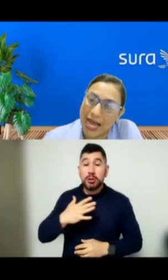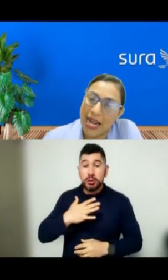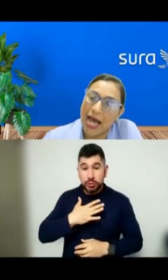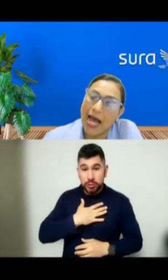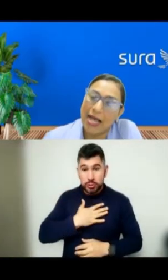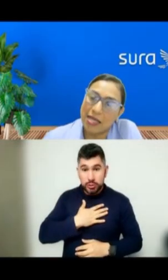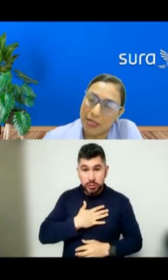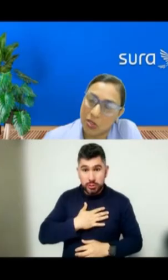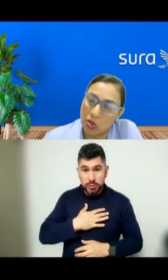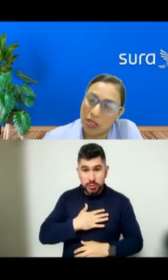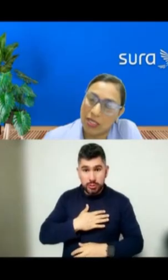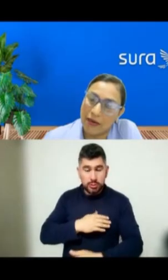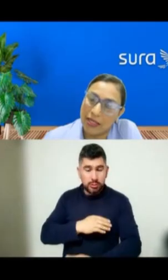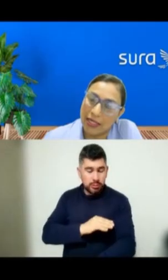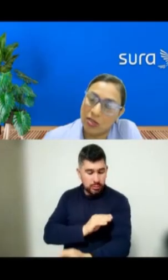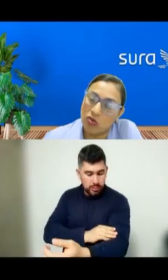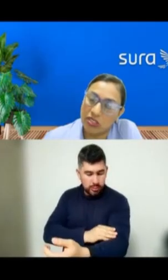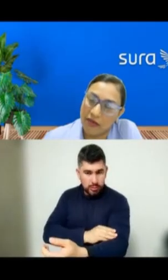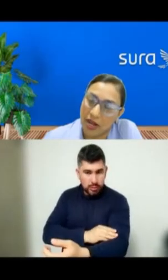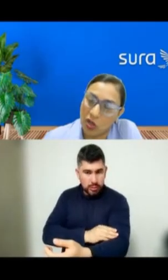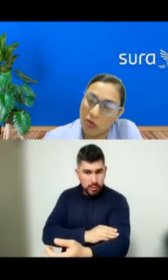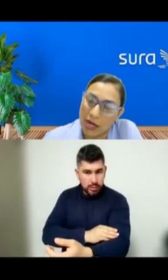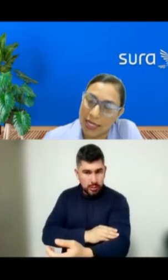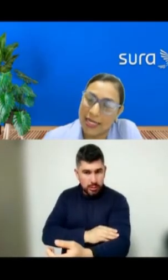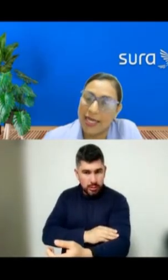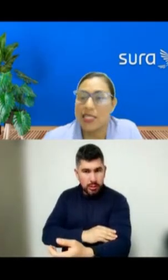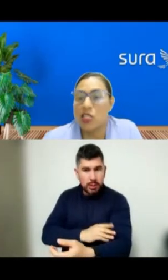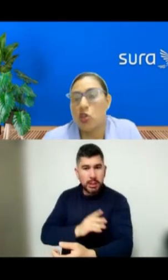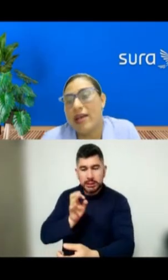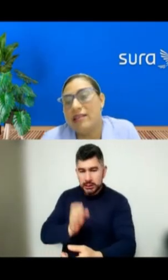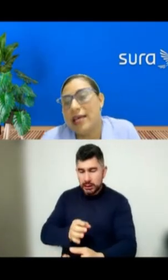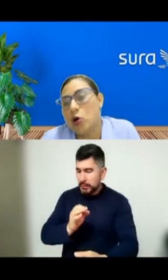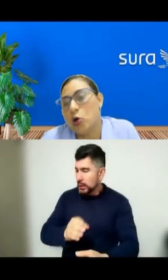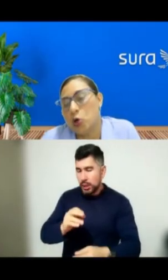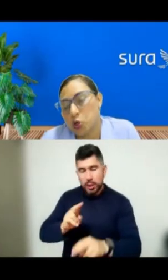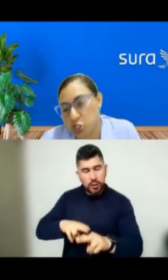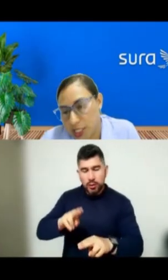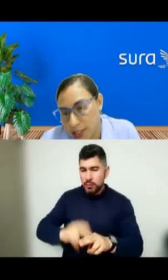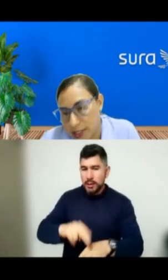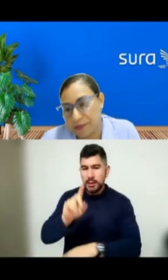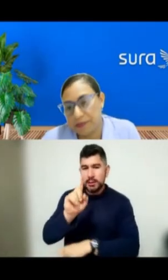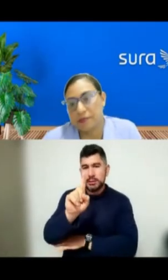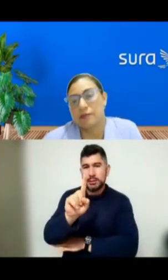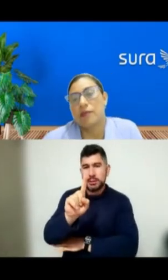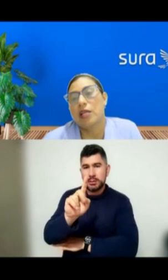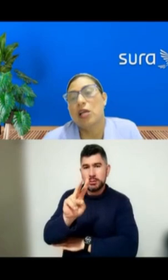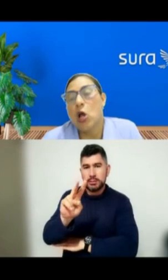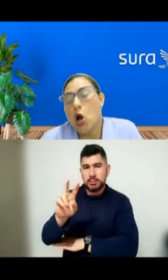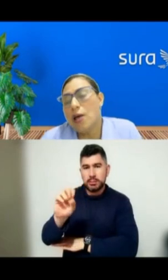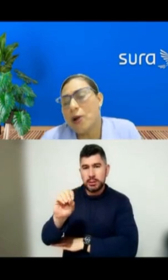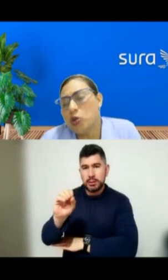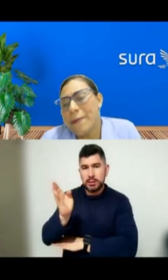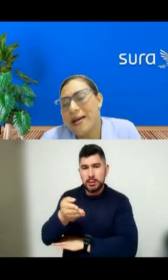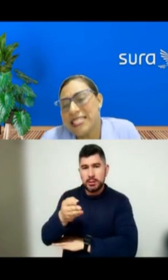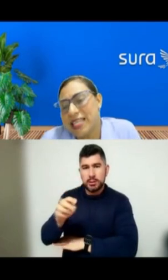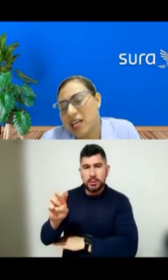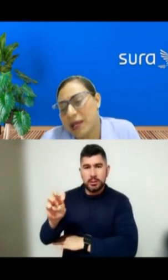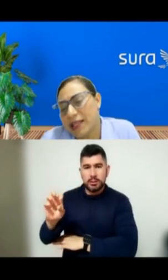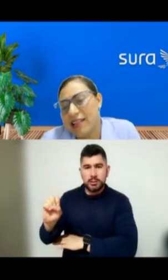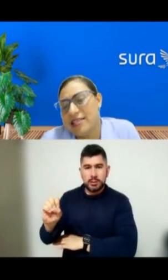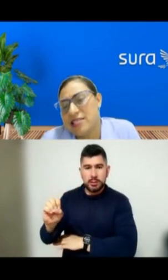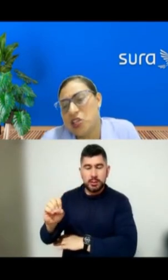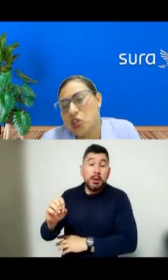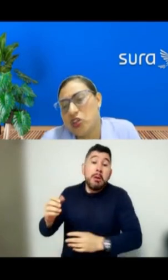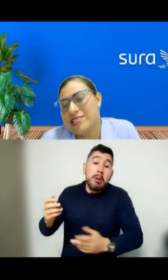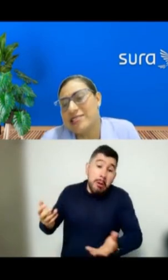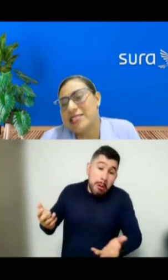presión arterial a esa persona debe tener su cifra normal que sería de 120, 80. O de pronto hay pacientes